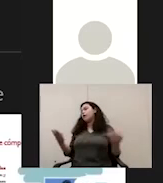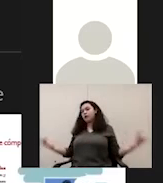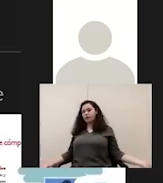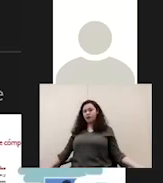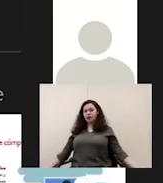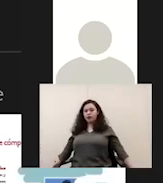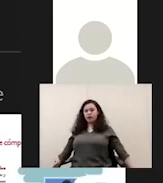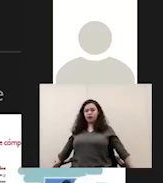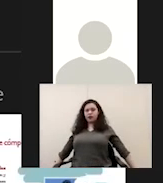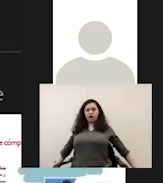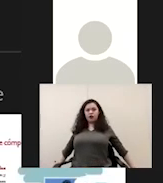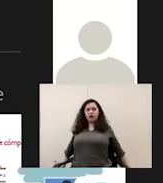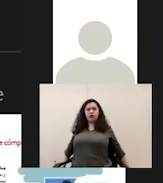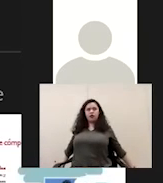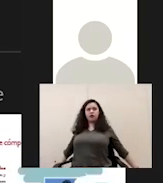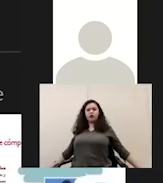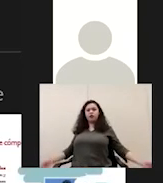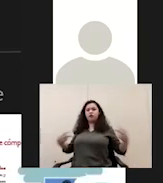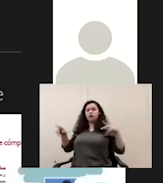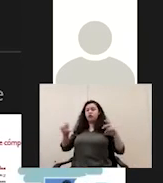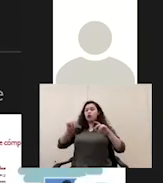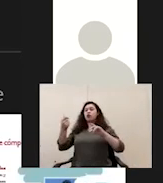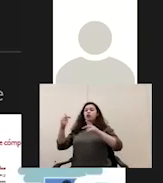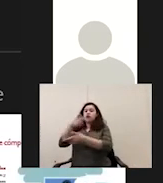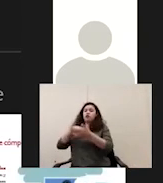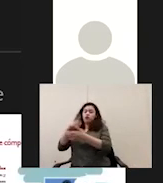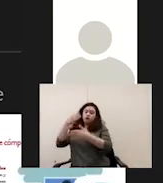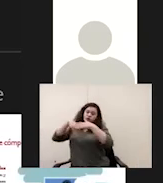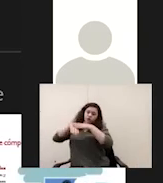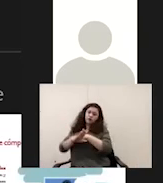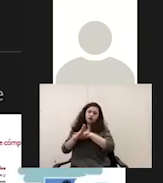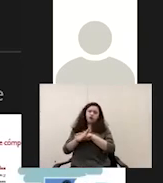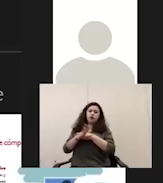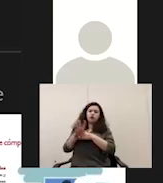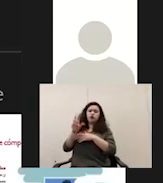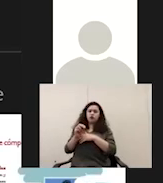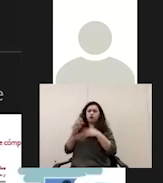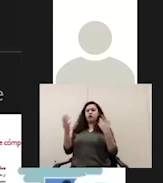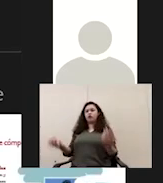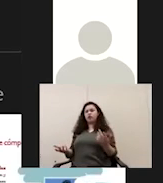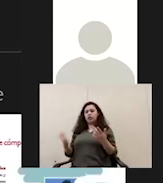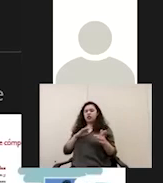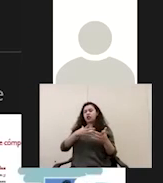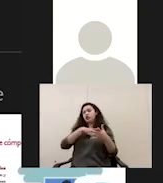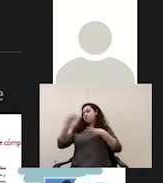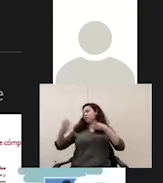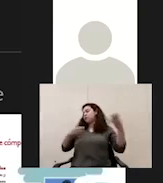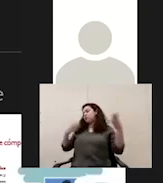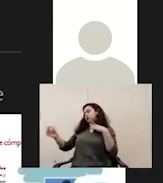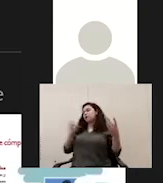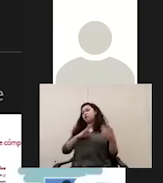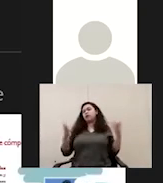haya una entrada de personas ajenas. Si está un grupo que no entre, porque, bueno, ahí puede haber contaminación. Promover